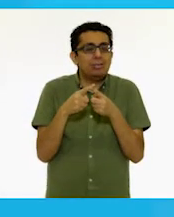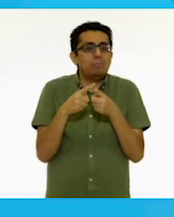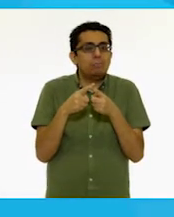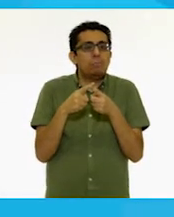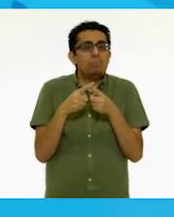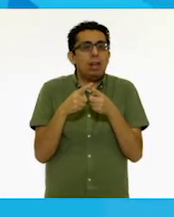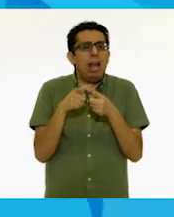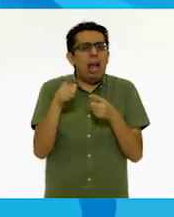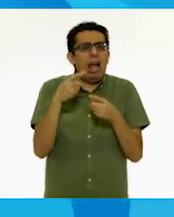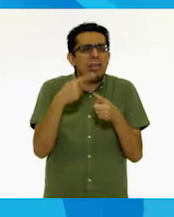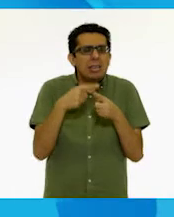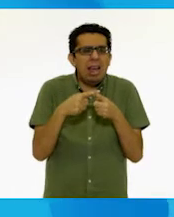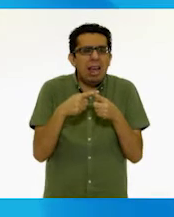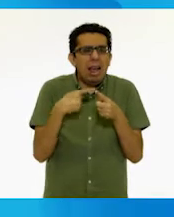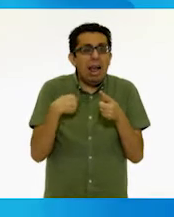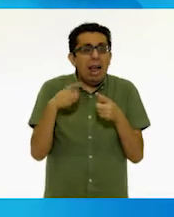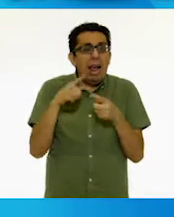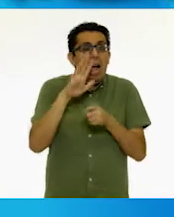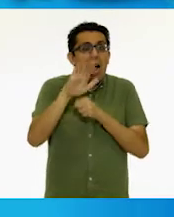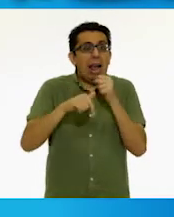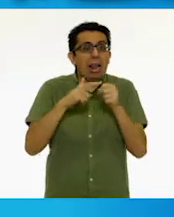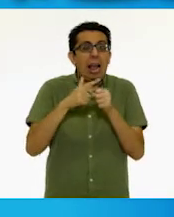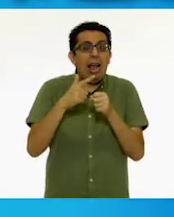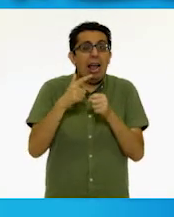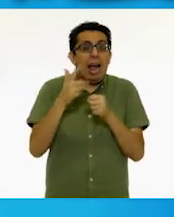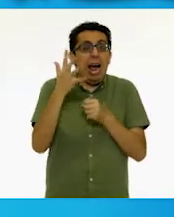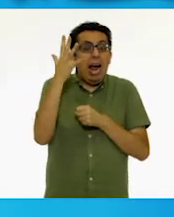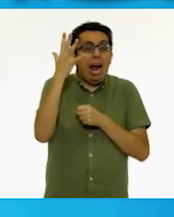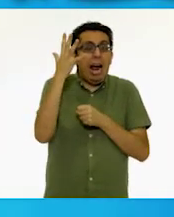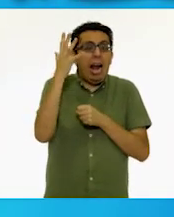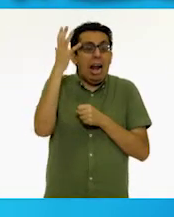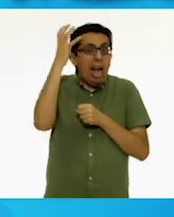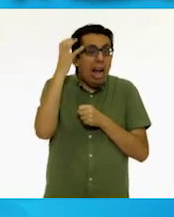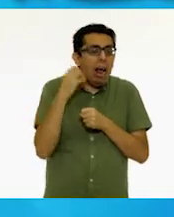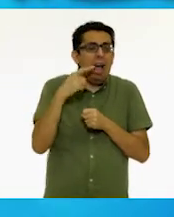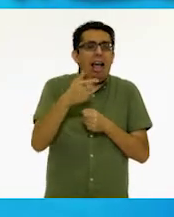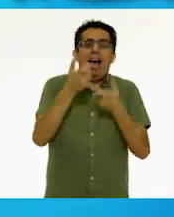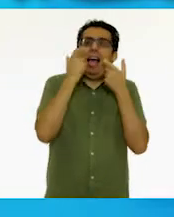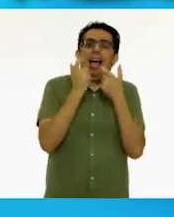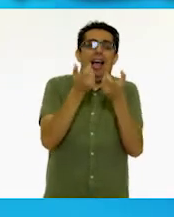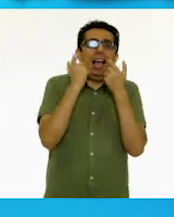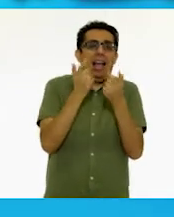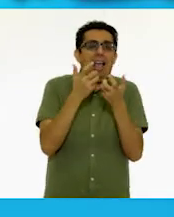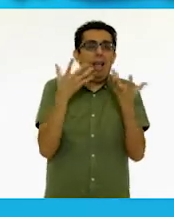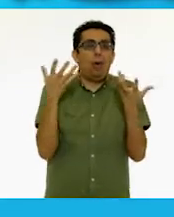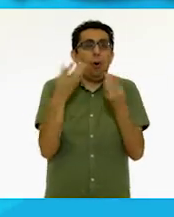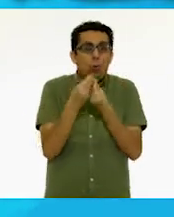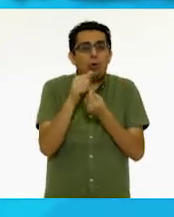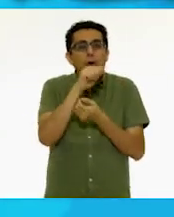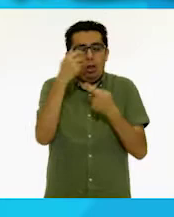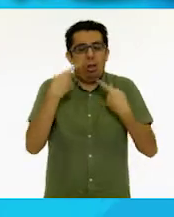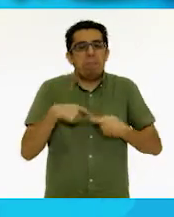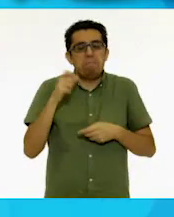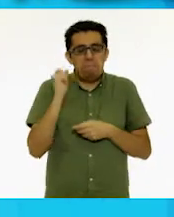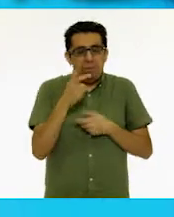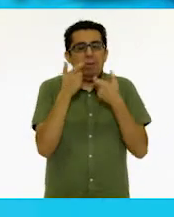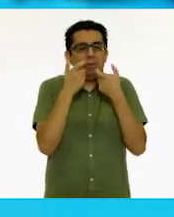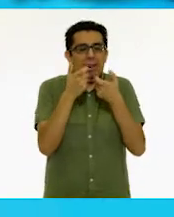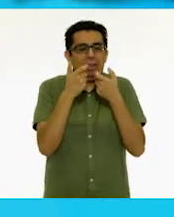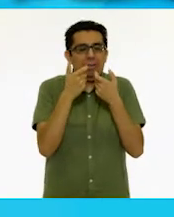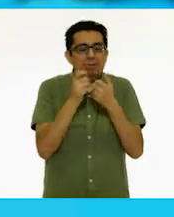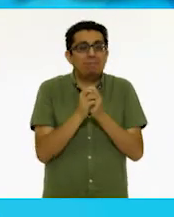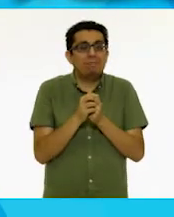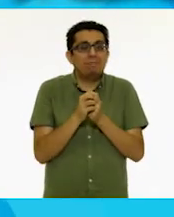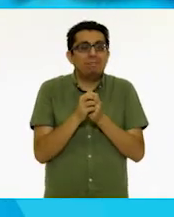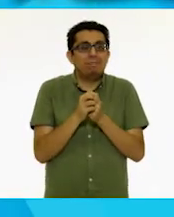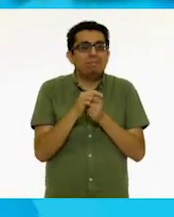personas, es un león que se está riendo a carcajadas. Exacto, y está con otra persona que se está riendo. Ah, cierto, la persona de al lado también. Yo creo que